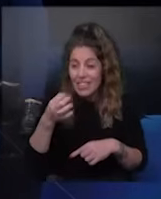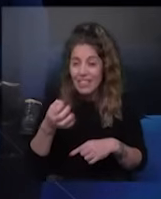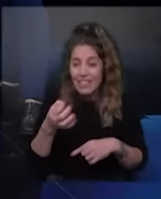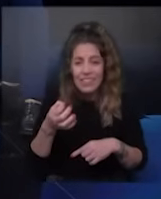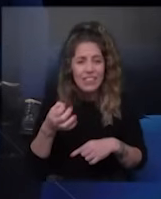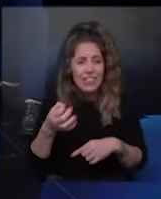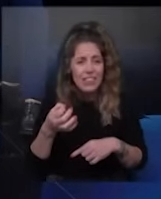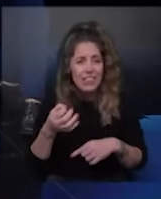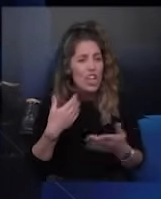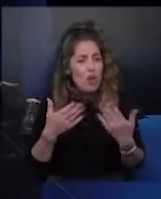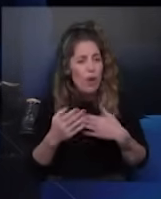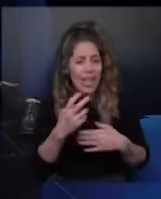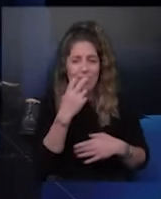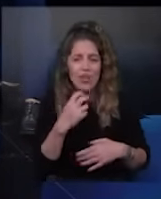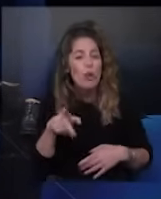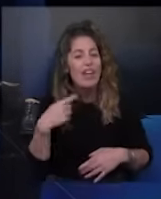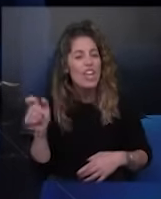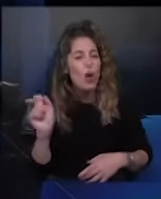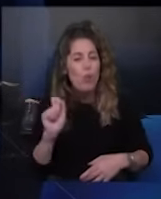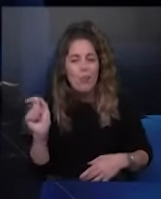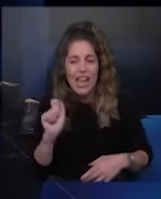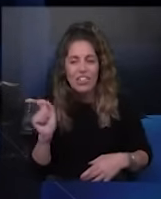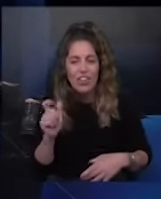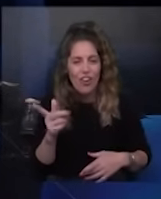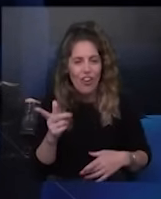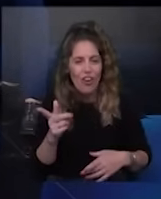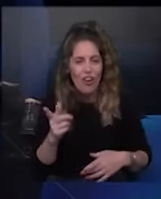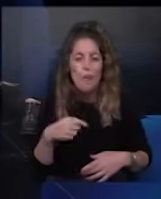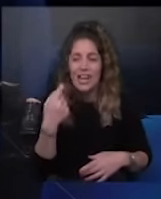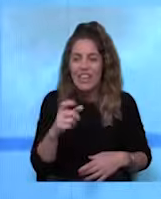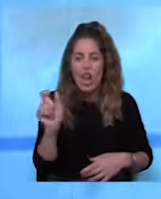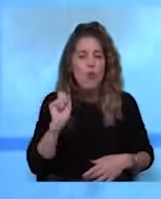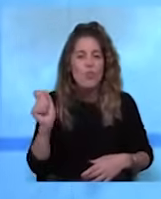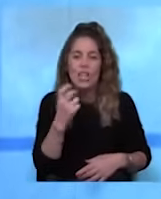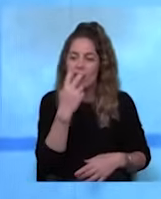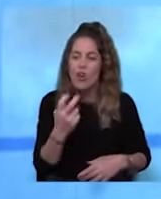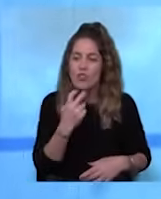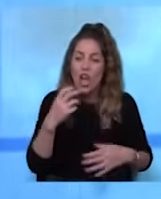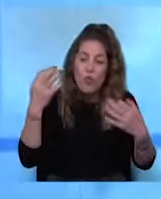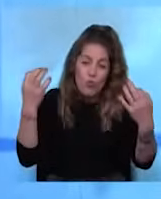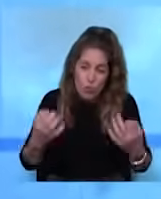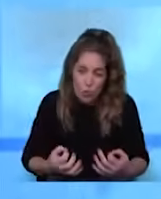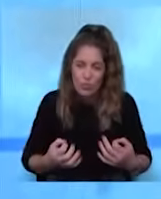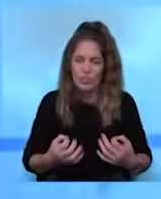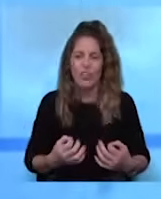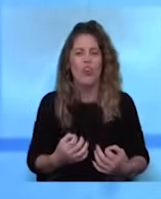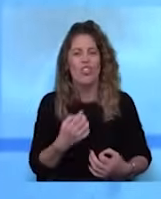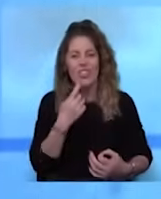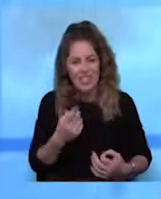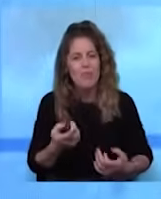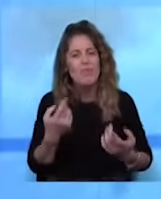no er de San José que mañana cumple años mañana está cumpliendo años buo y justo justo dije